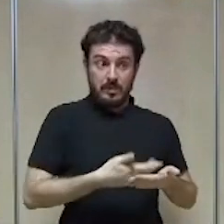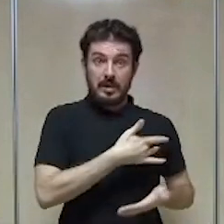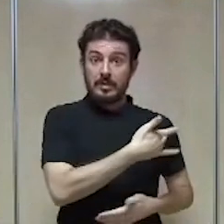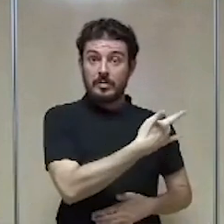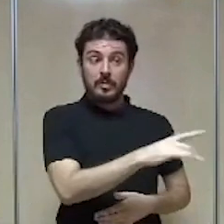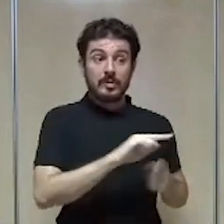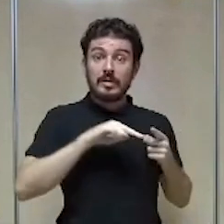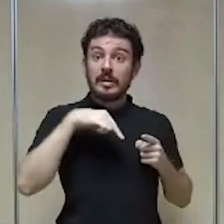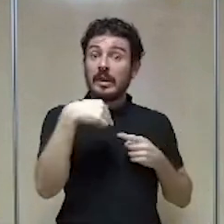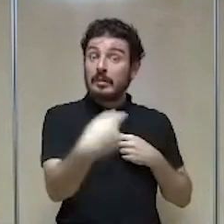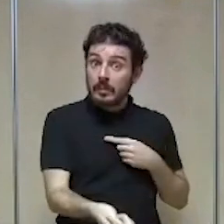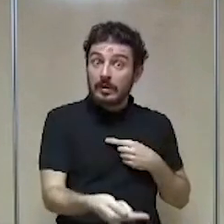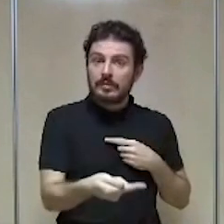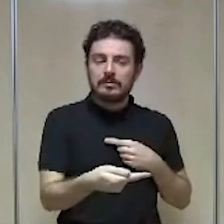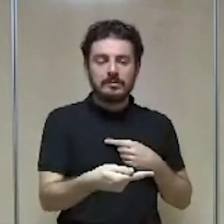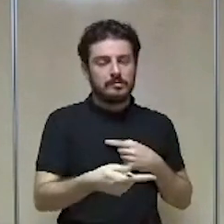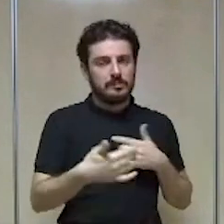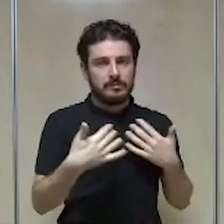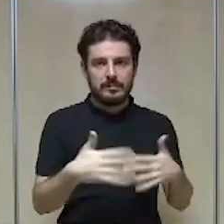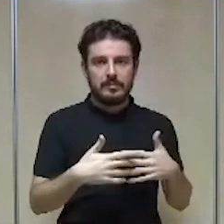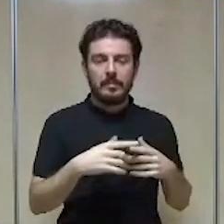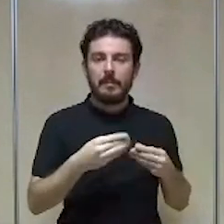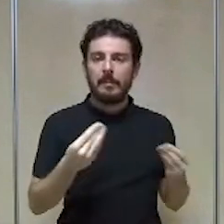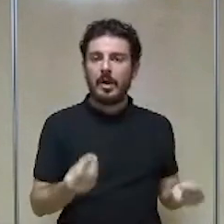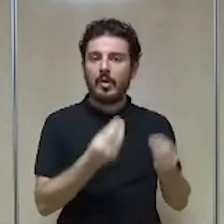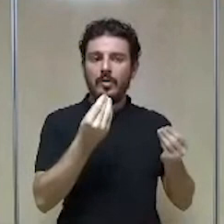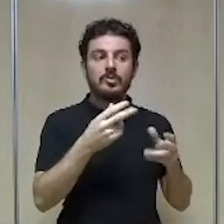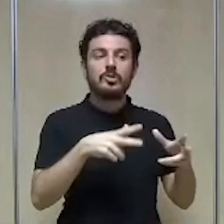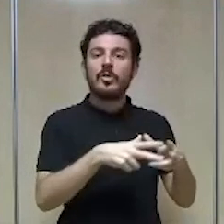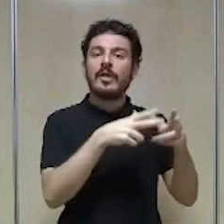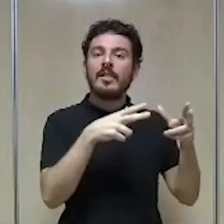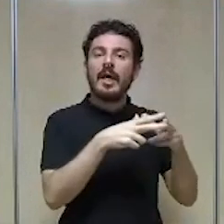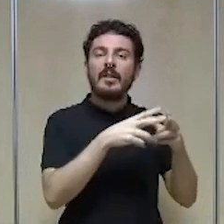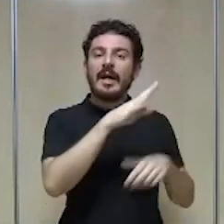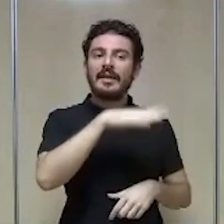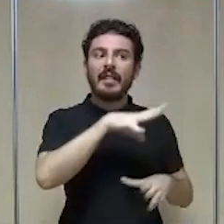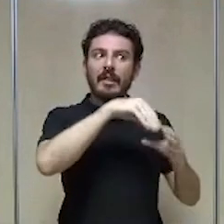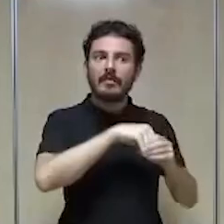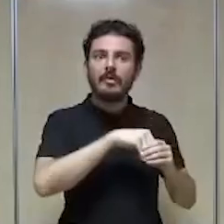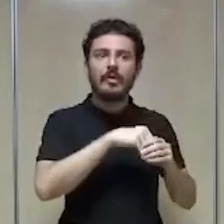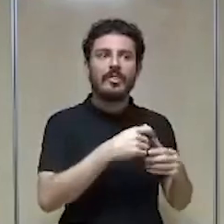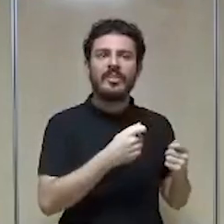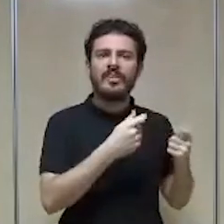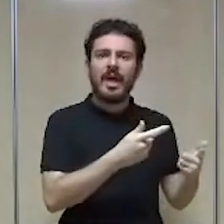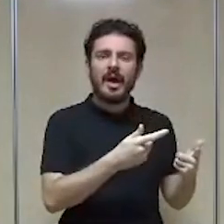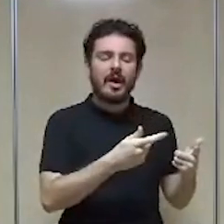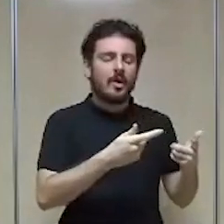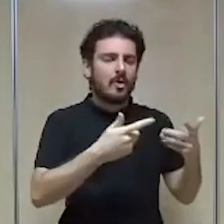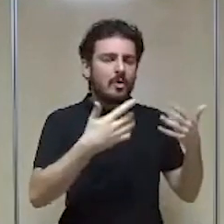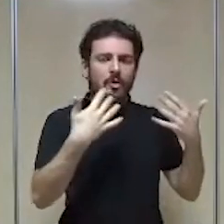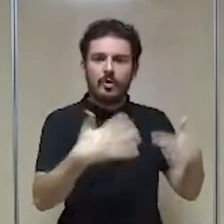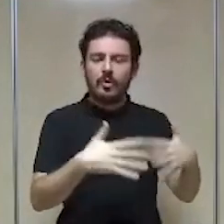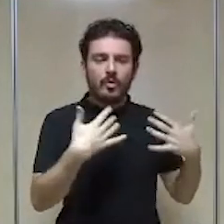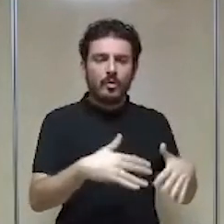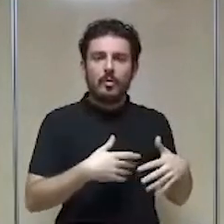efecto mucho mayor del que podía suponerse sobre la sociedad catalana. Y ese efecto ha sido abrumadoramente favorable